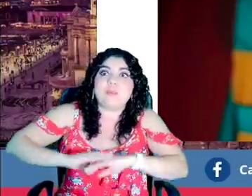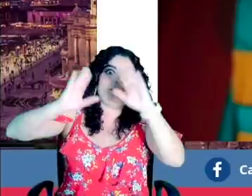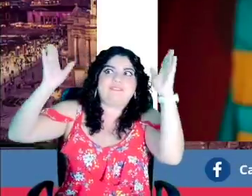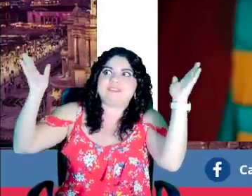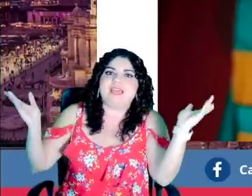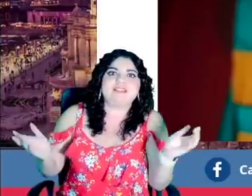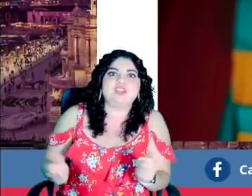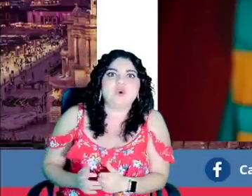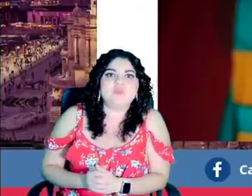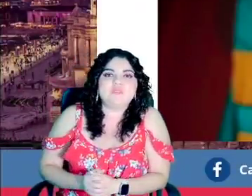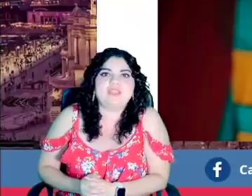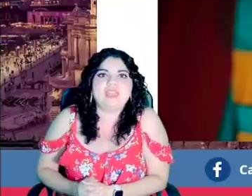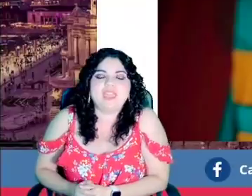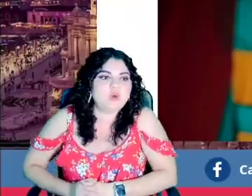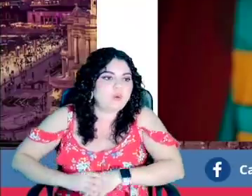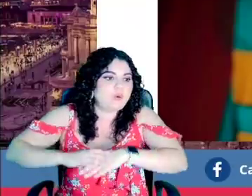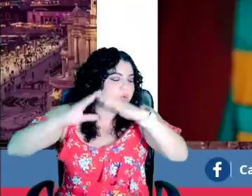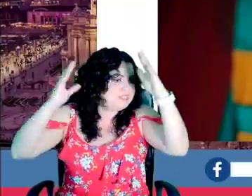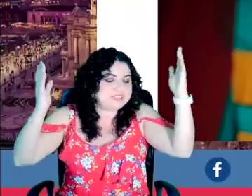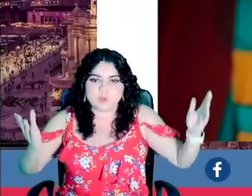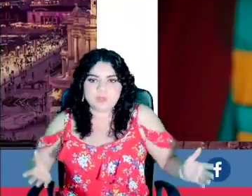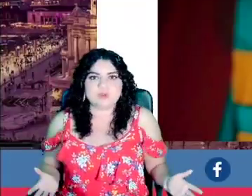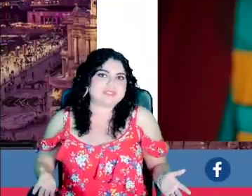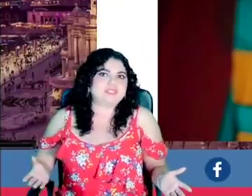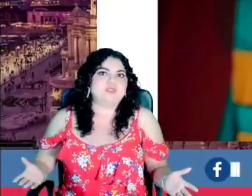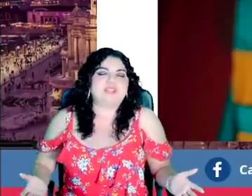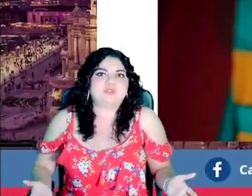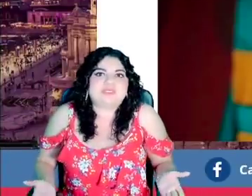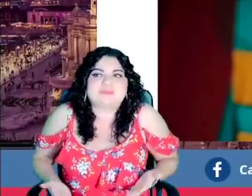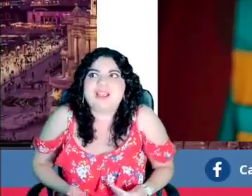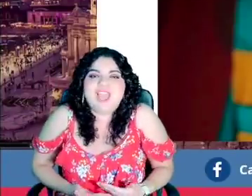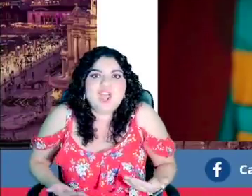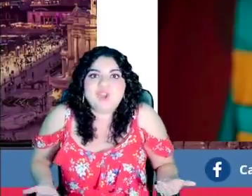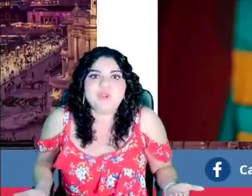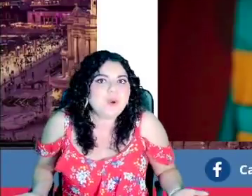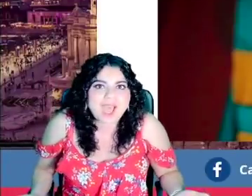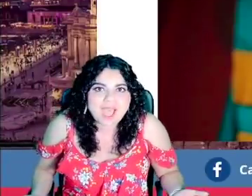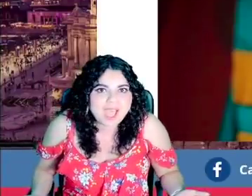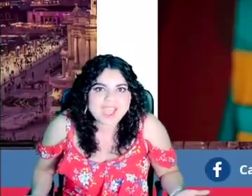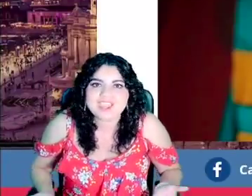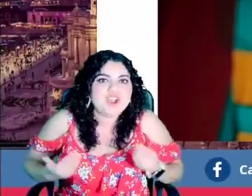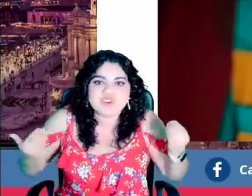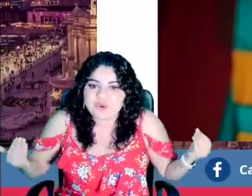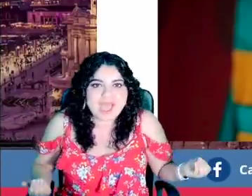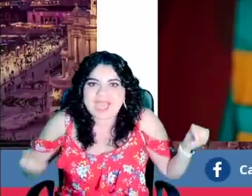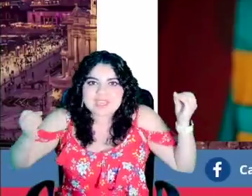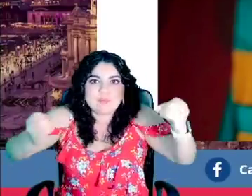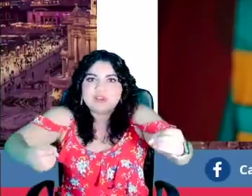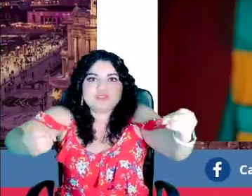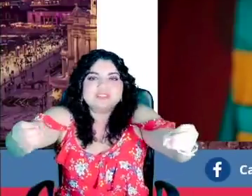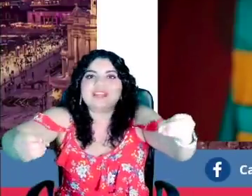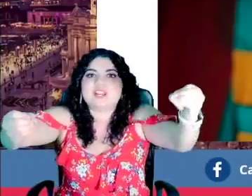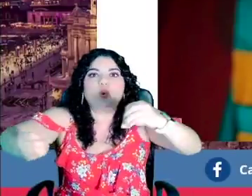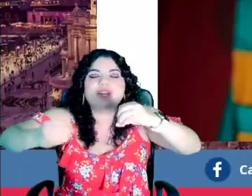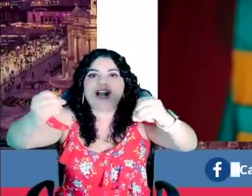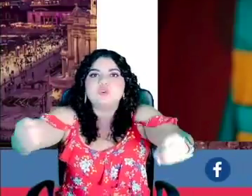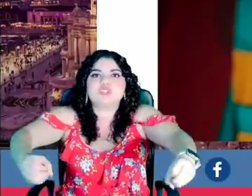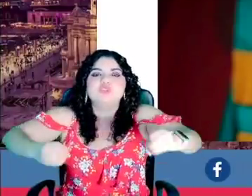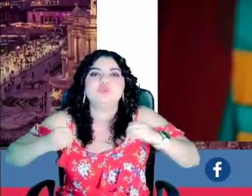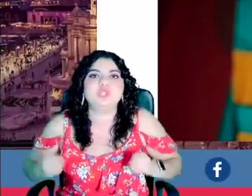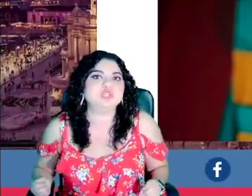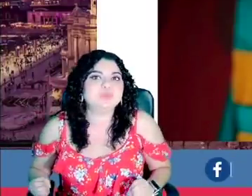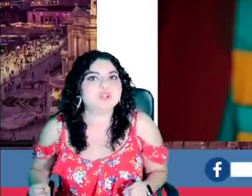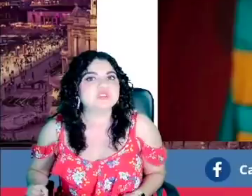o manifestarte en contra de él o insinuando que está haciendo las cosas mal? No hay. Por eso es que recurren a